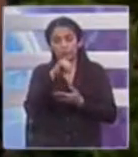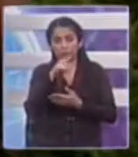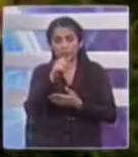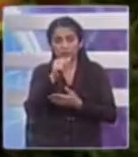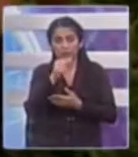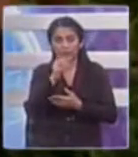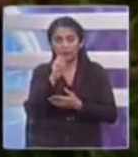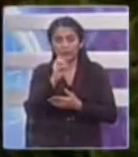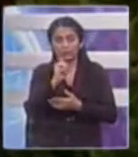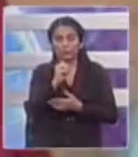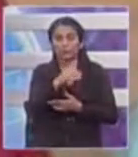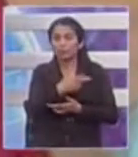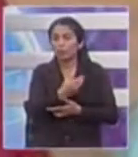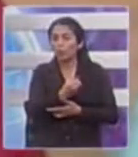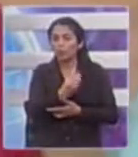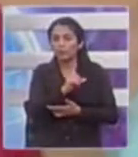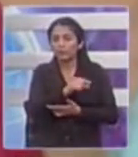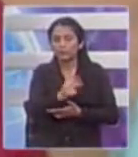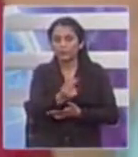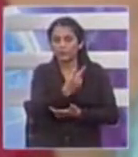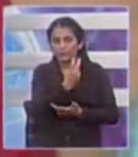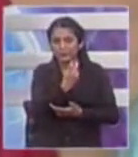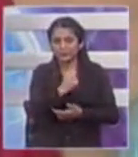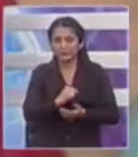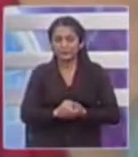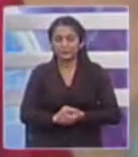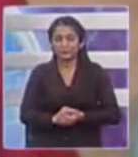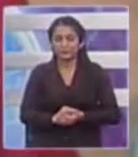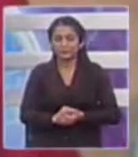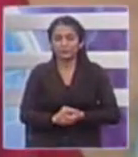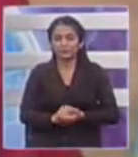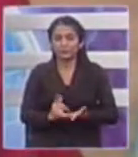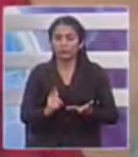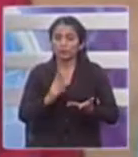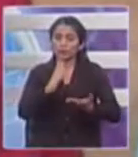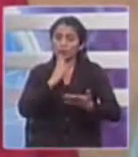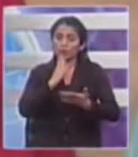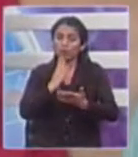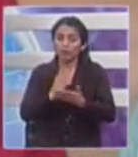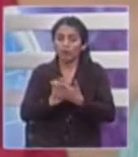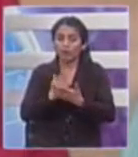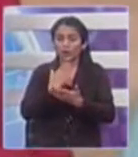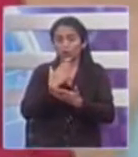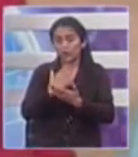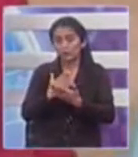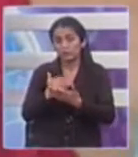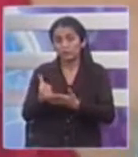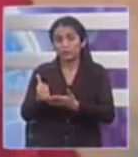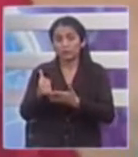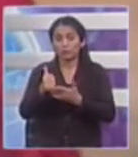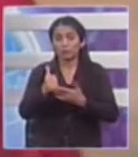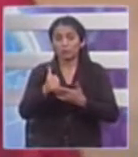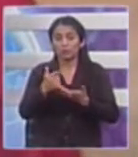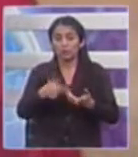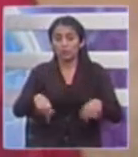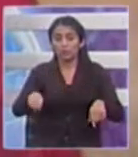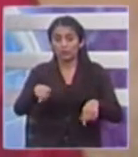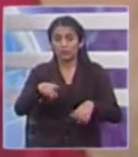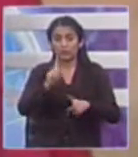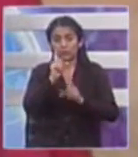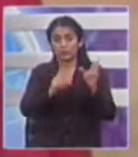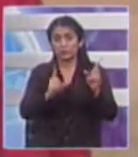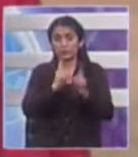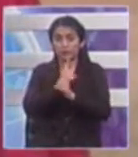les dio más facilidades. Le doy gracias a esta iniciativa que han tenido de ayudarnos a nosotros, las personas